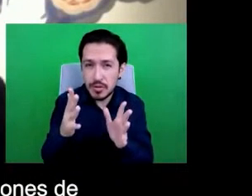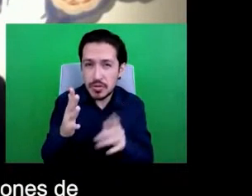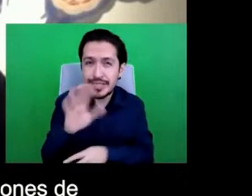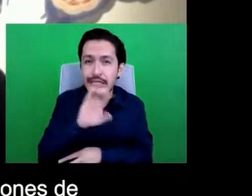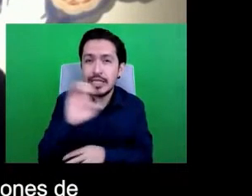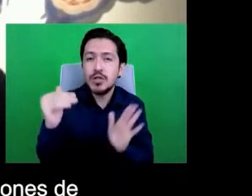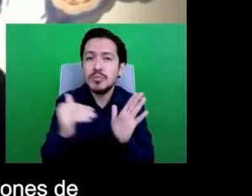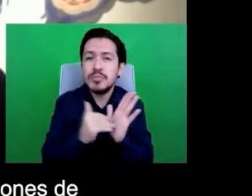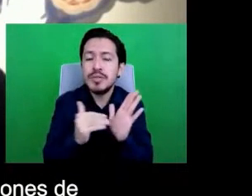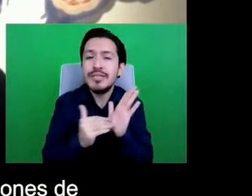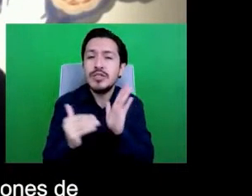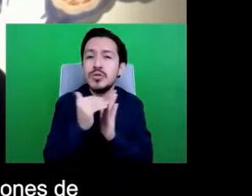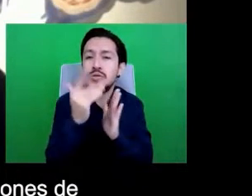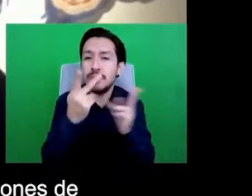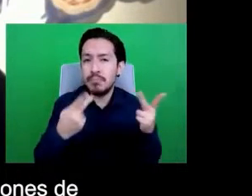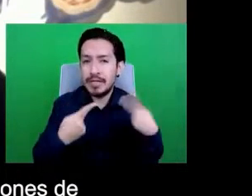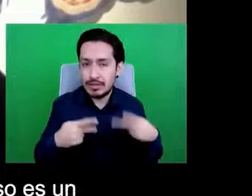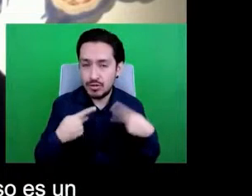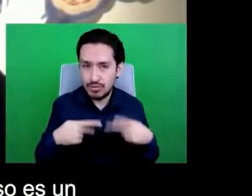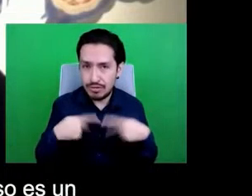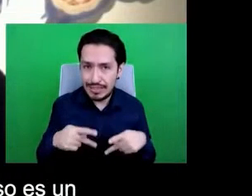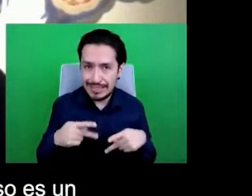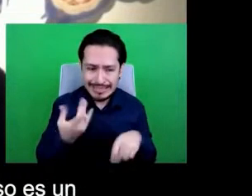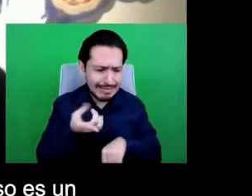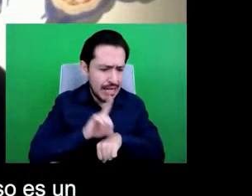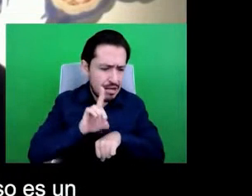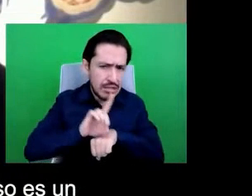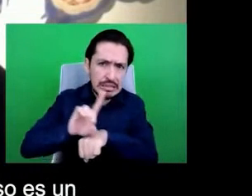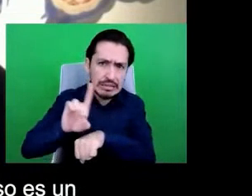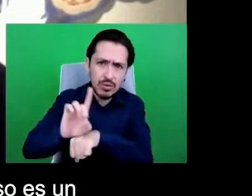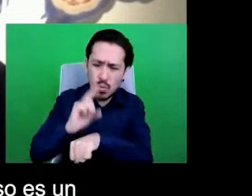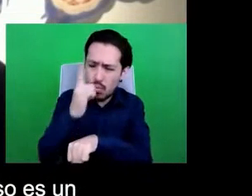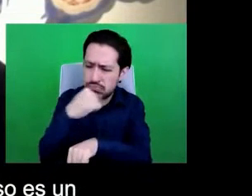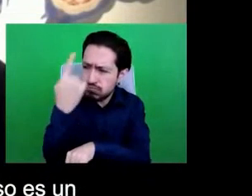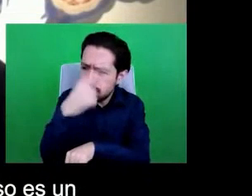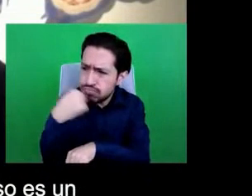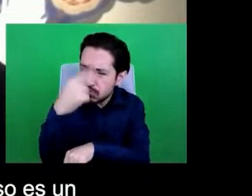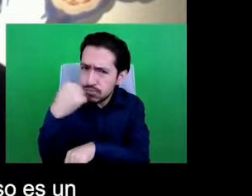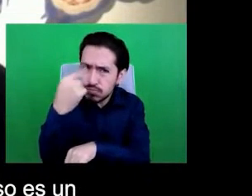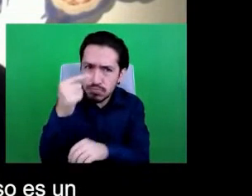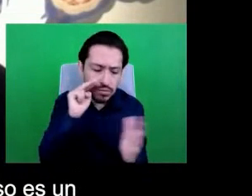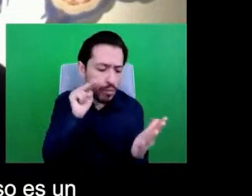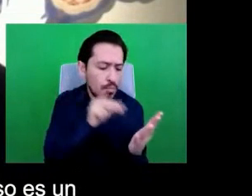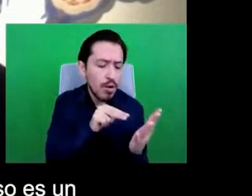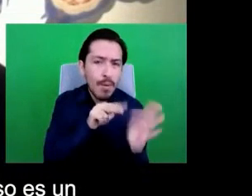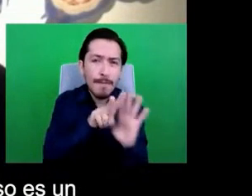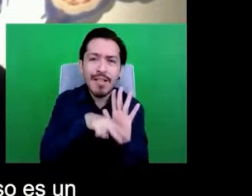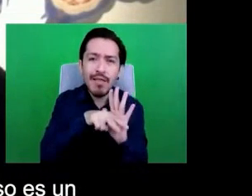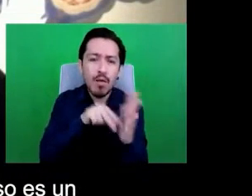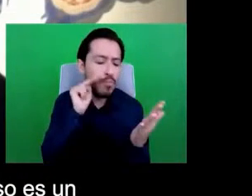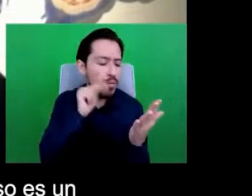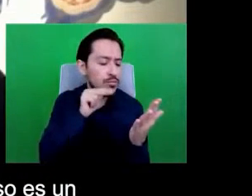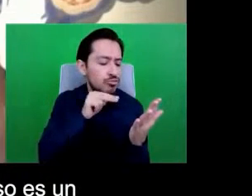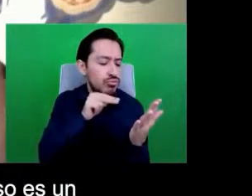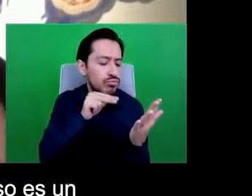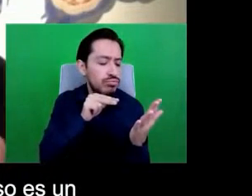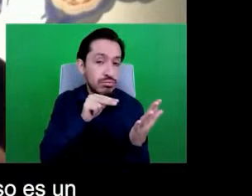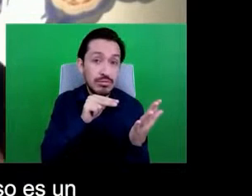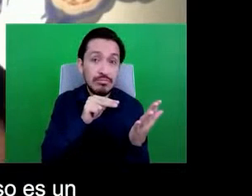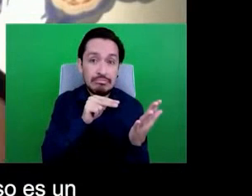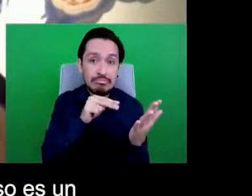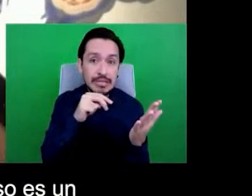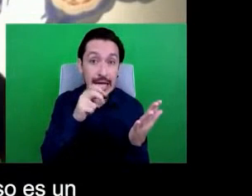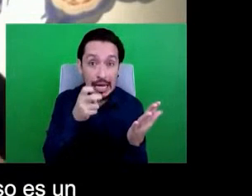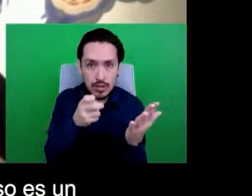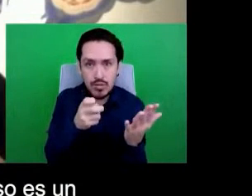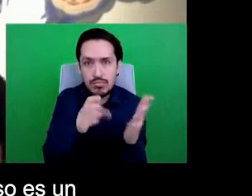de personas al día consumen millones de horas de entretenimiento en video. Y eso es un ejemplo muy,